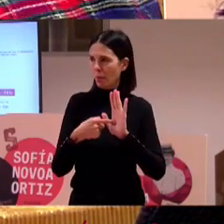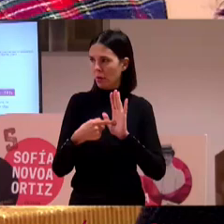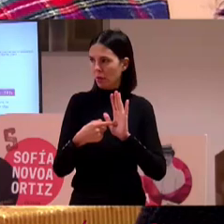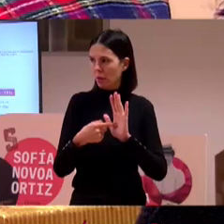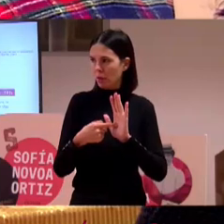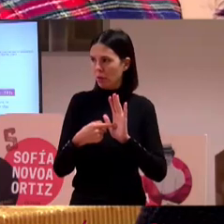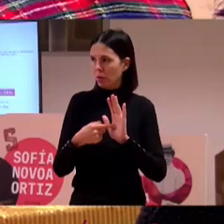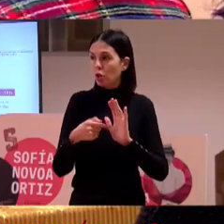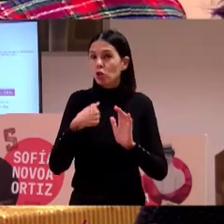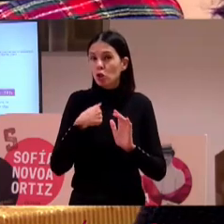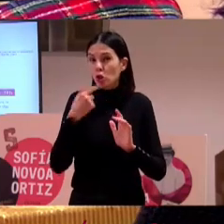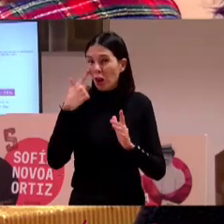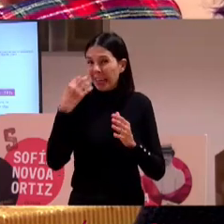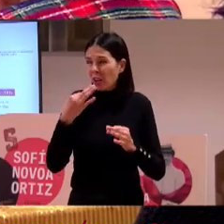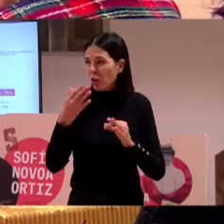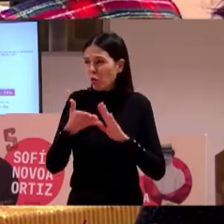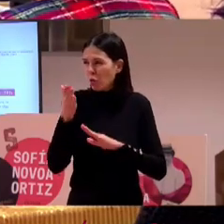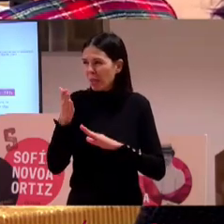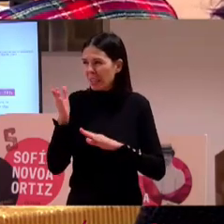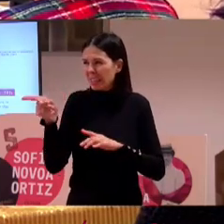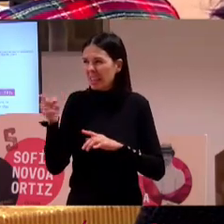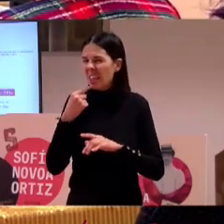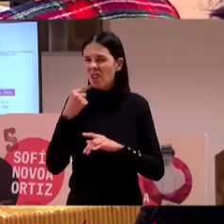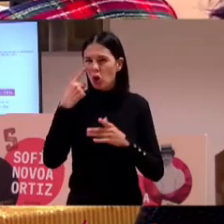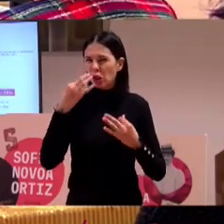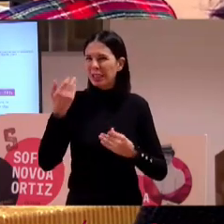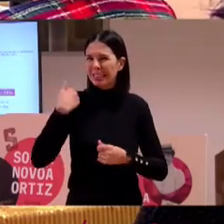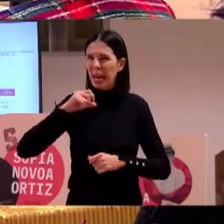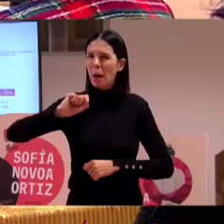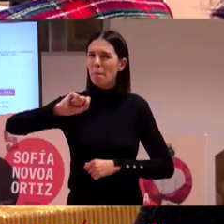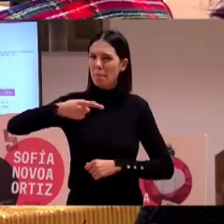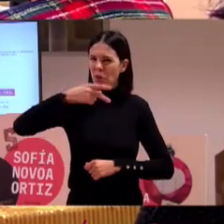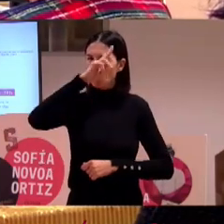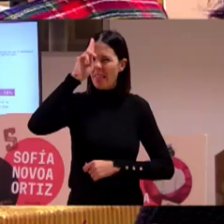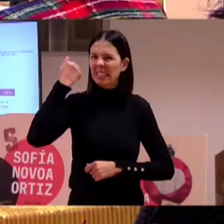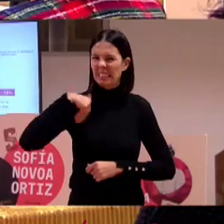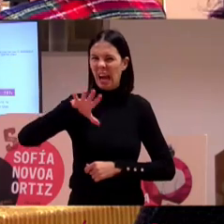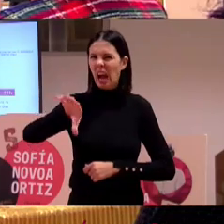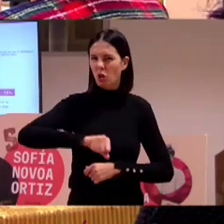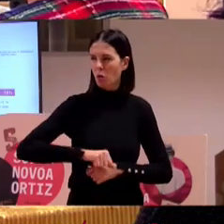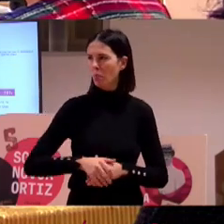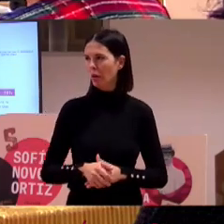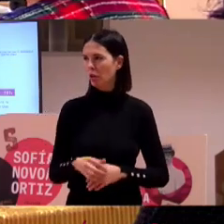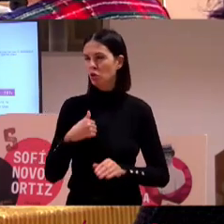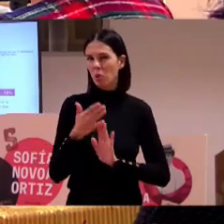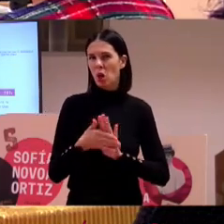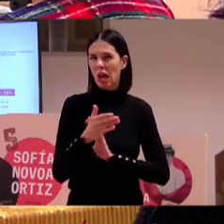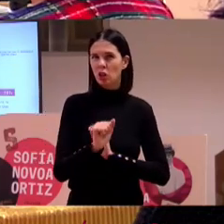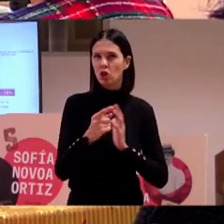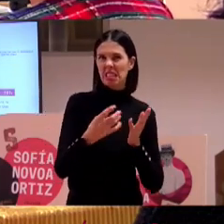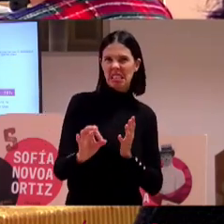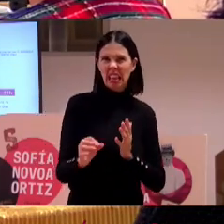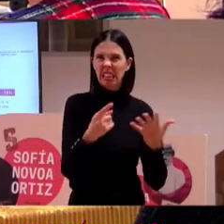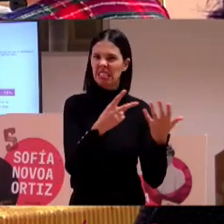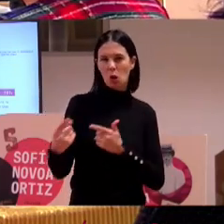Bueno, me imagino que había ido. Es que yo creo que sí, ya había comprado el piso de Madrid. Ya había, sí. Estoy hablando del año